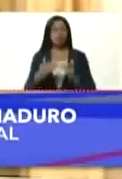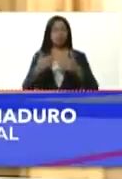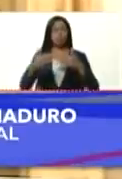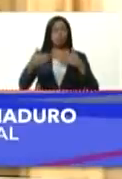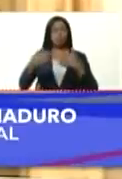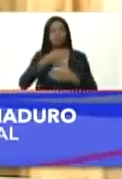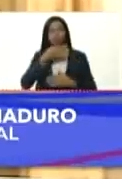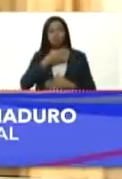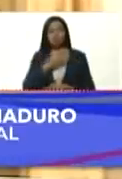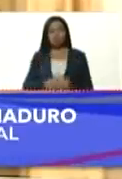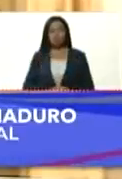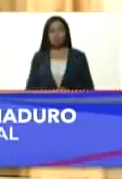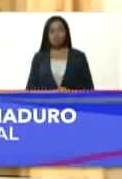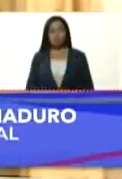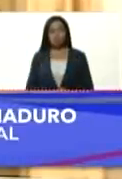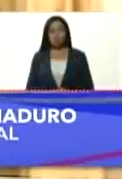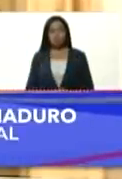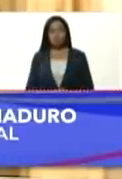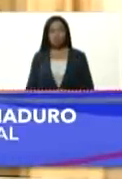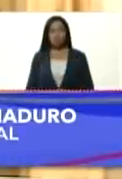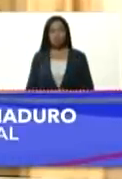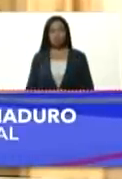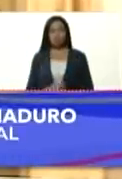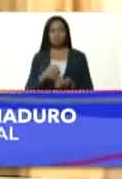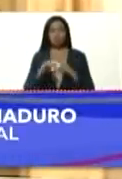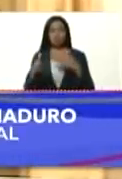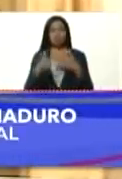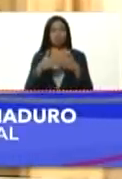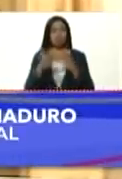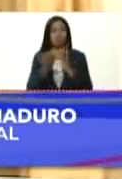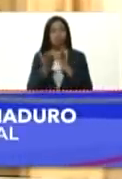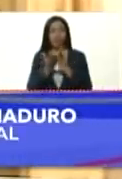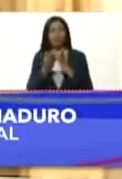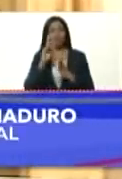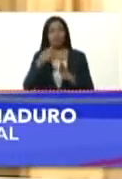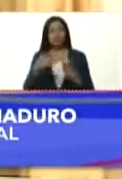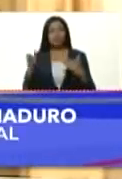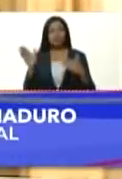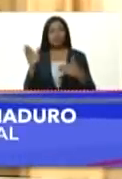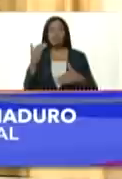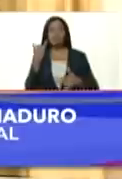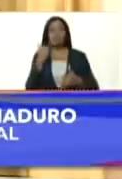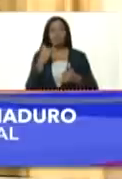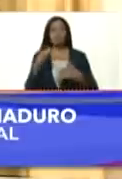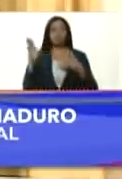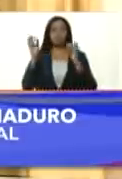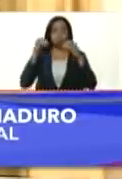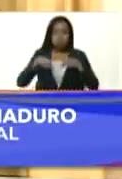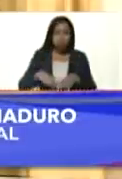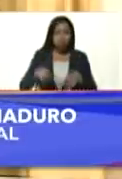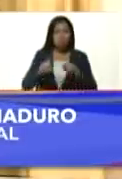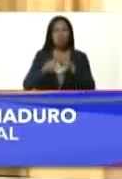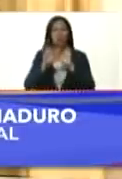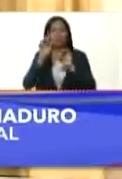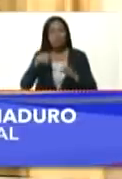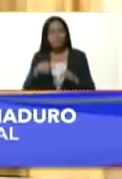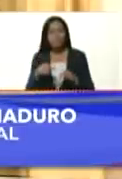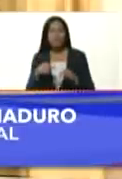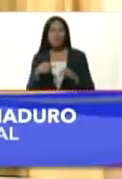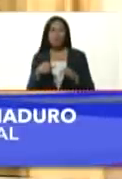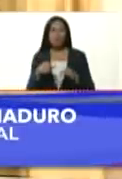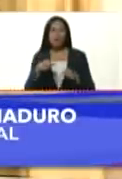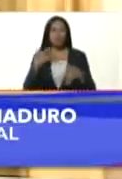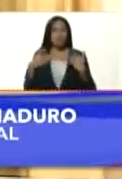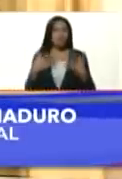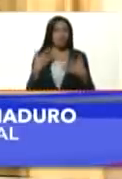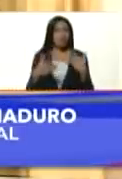distanciamiento social, como el cierre de escuelas y la cancelación de eventos deportivos y otras reuniones.